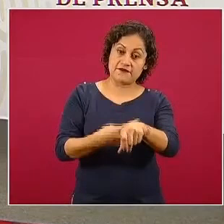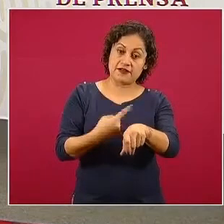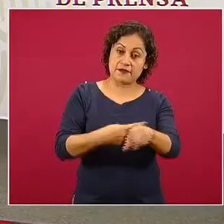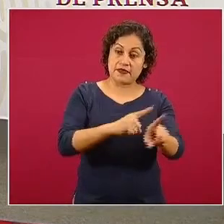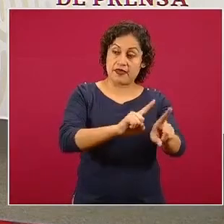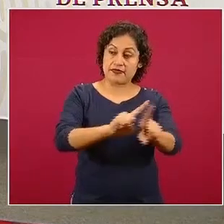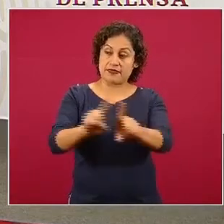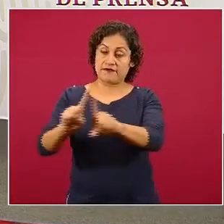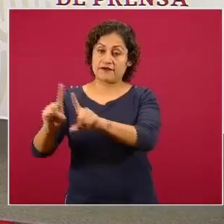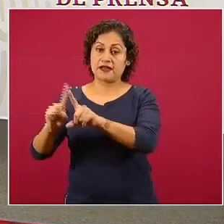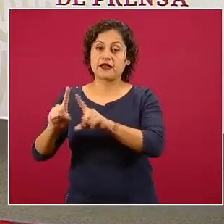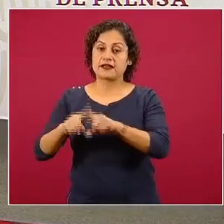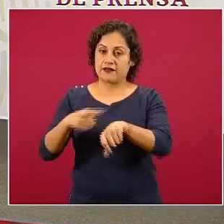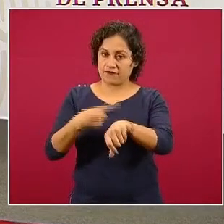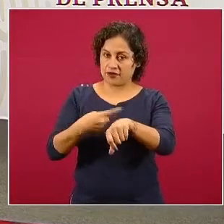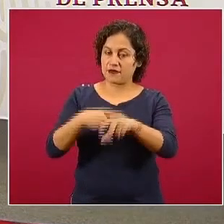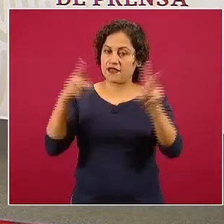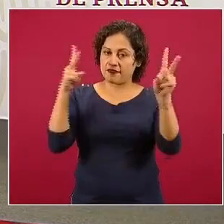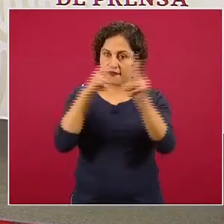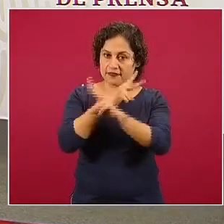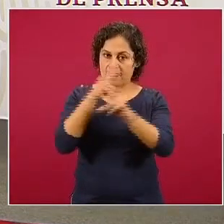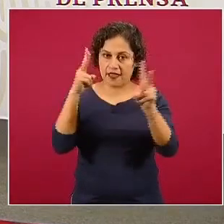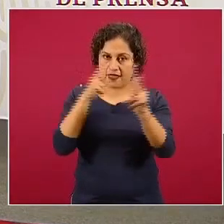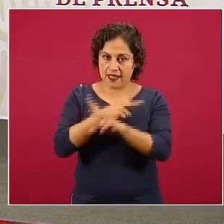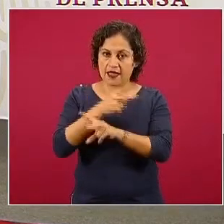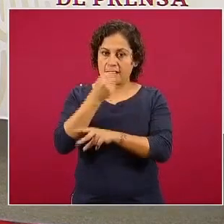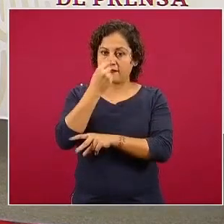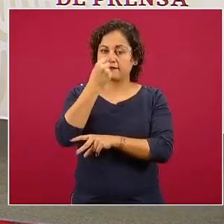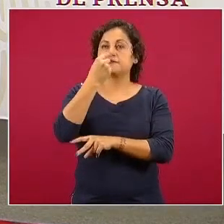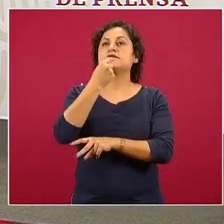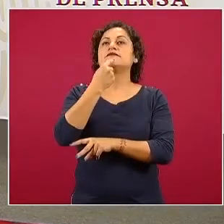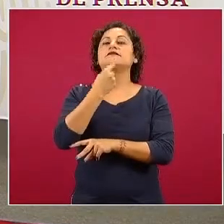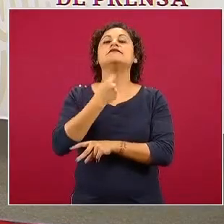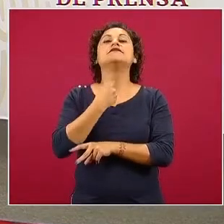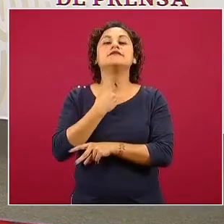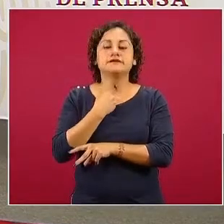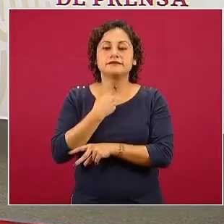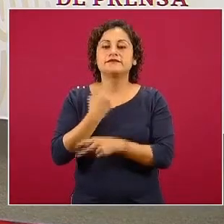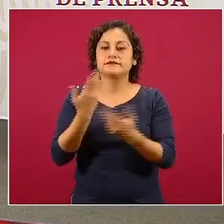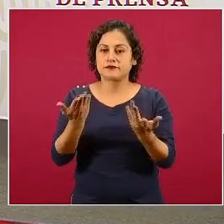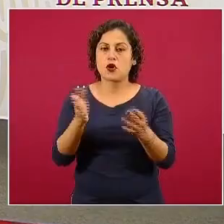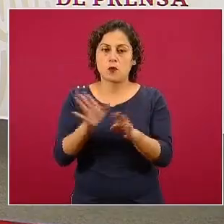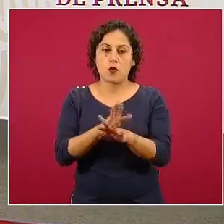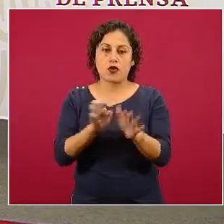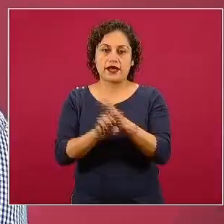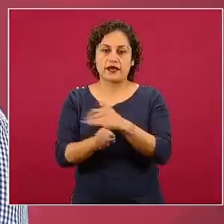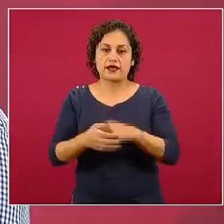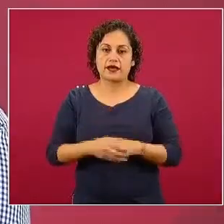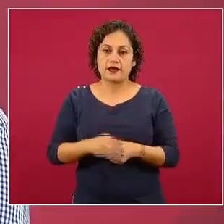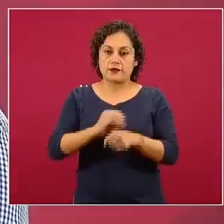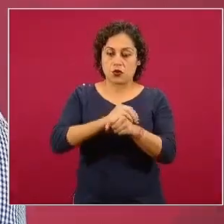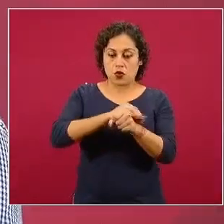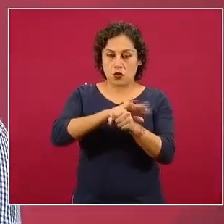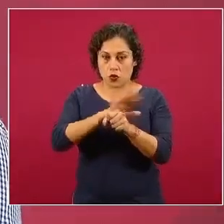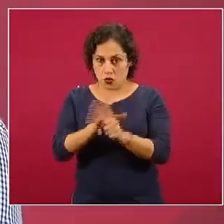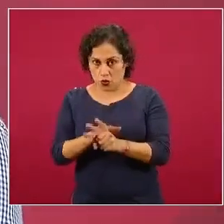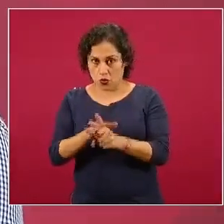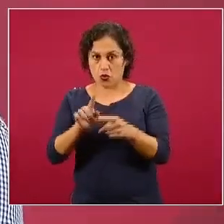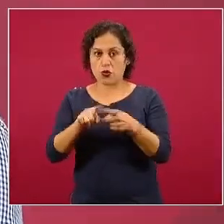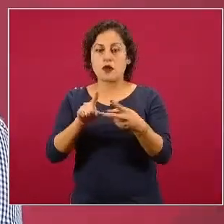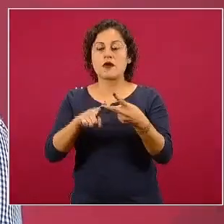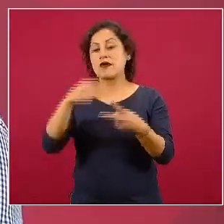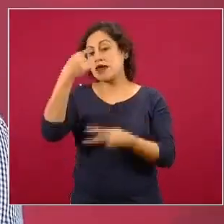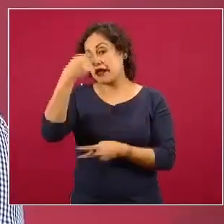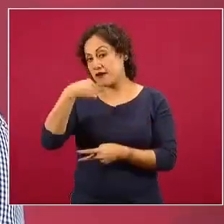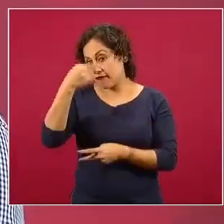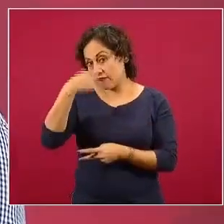enfermedades respiratorias, y seamos ahora muy precisos hablando de COVID-19 y de